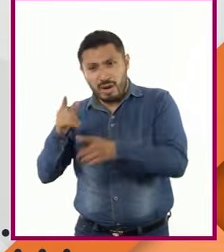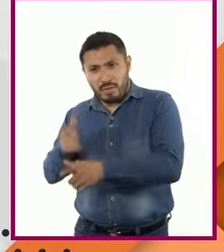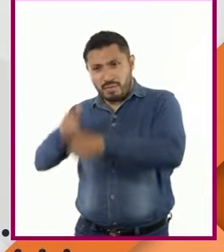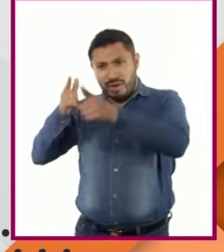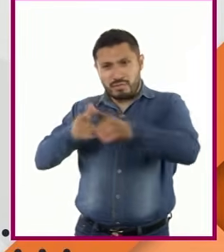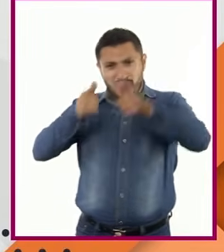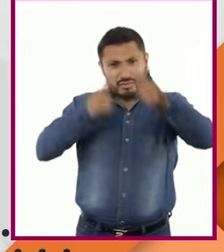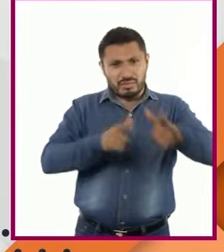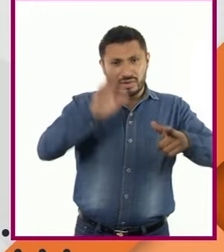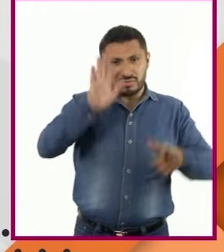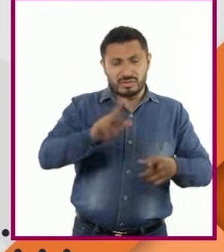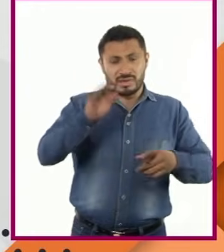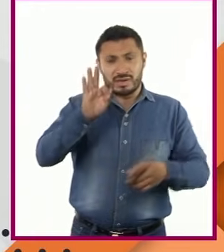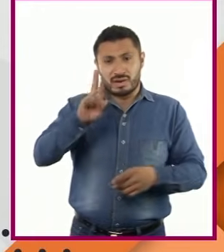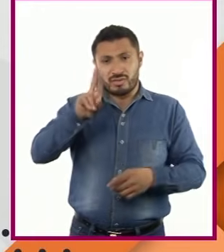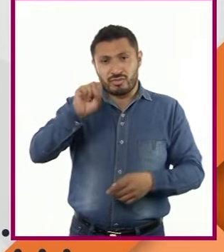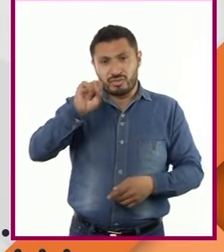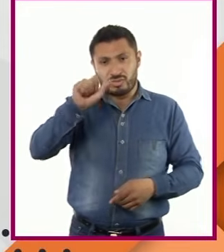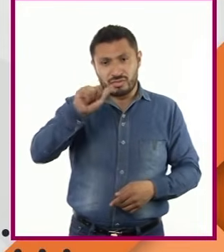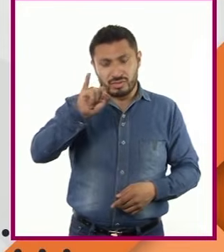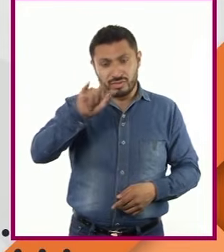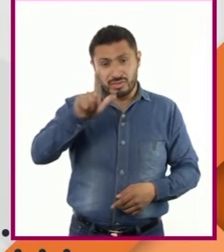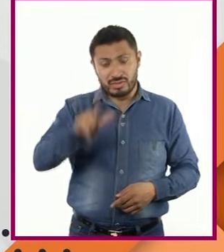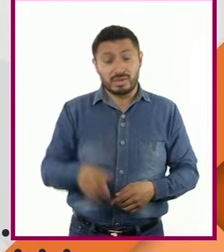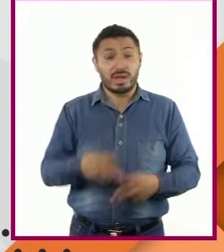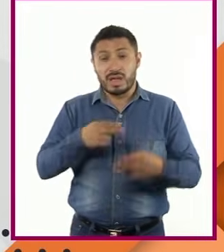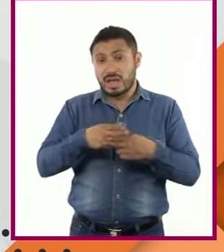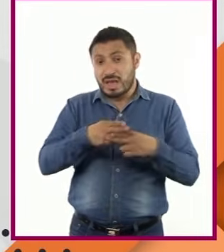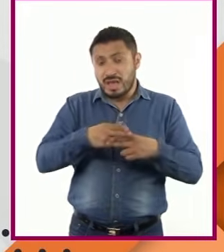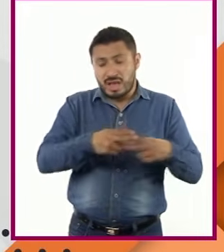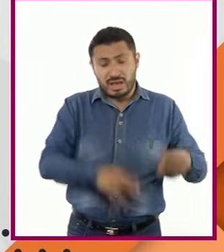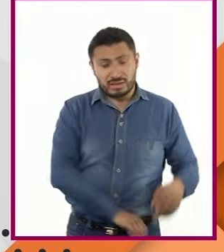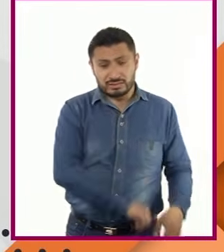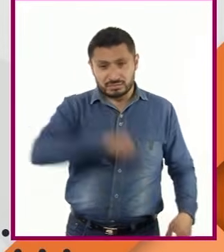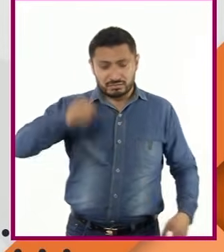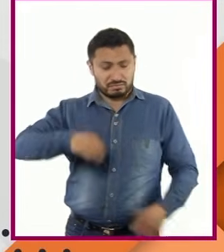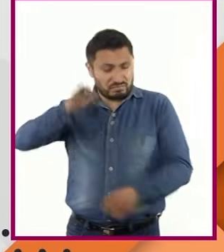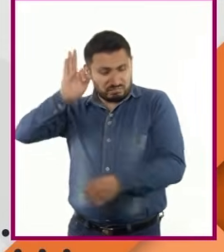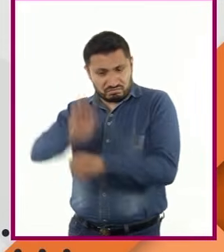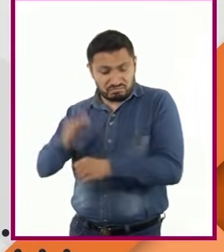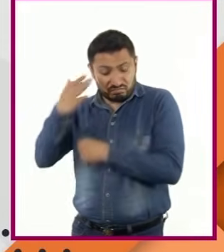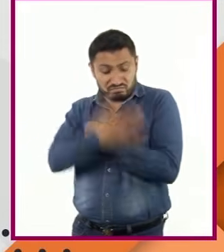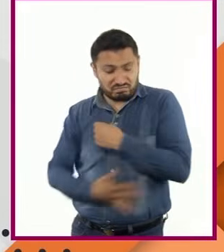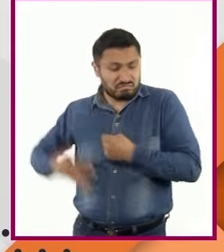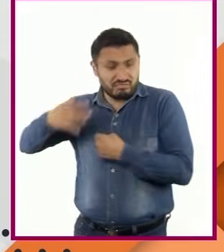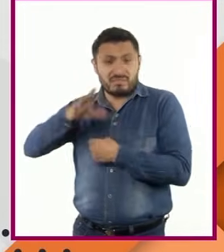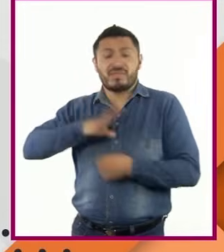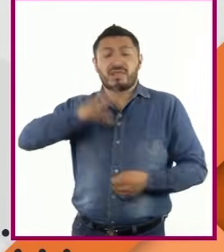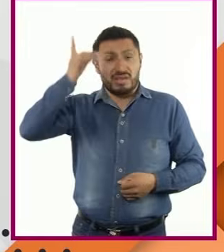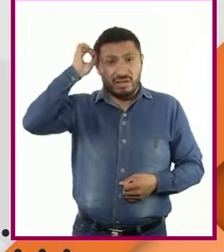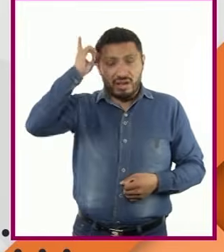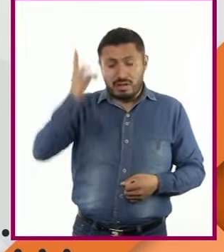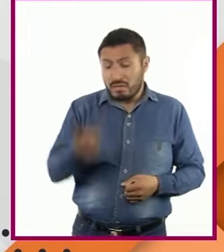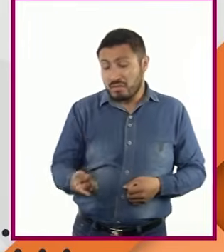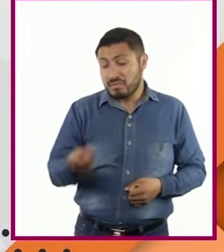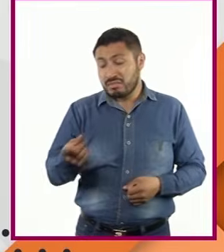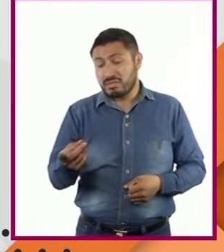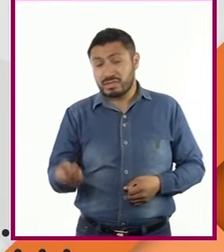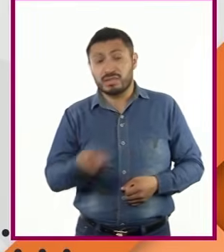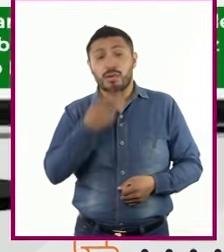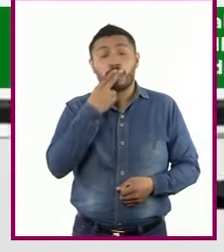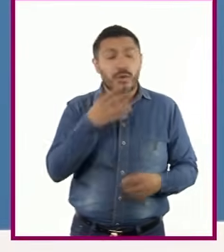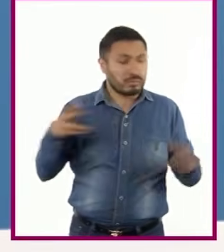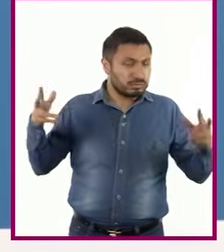fuego parecidas al fusil, espadas y armaduras. Además, tenían caballos y perros que utilizaban